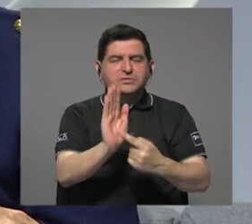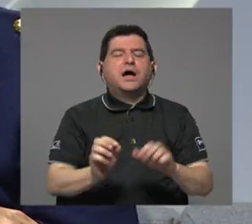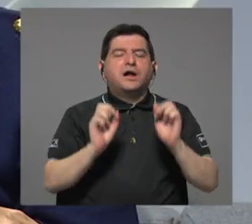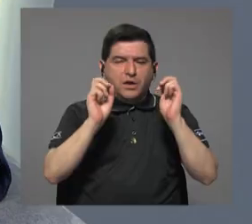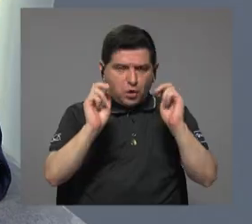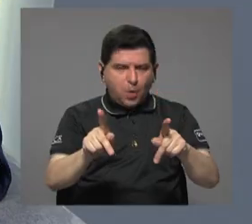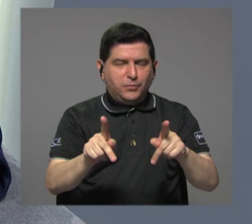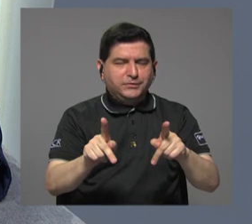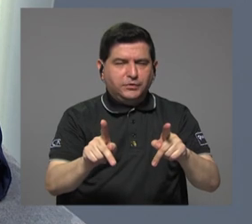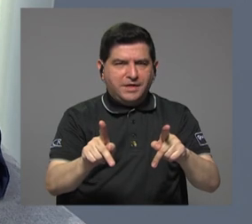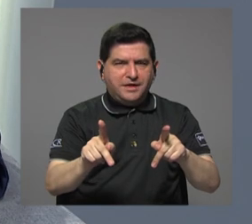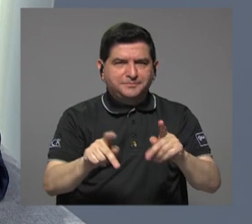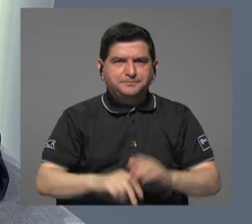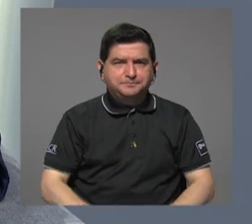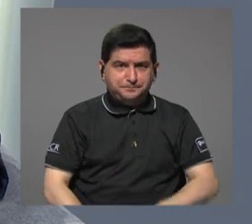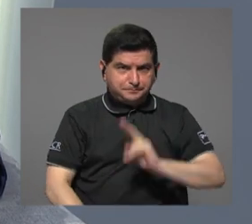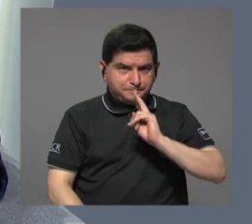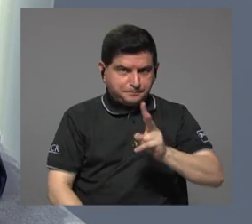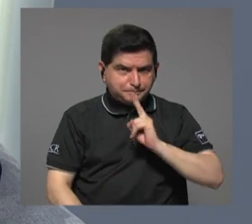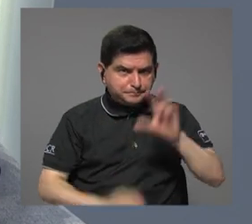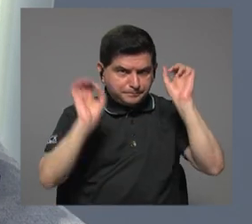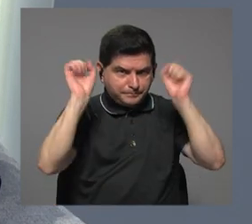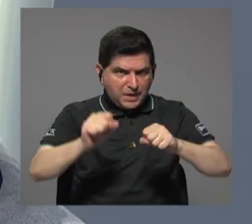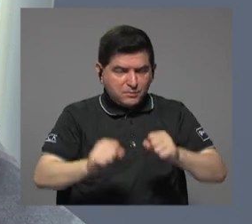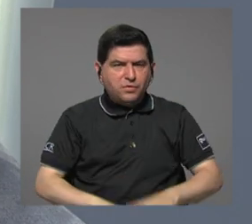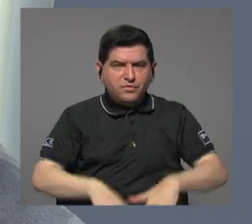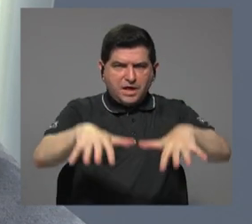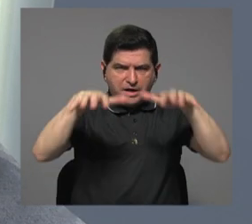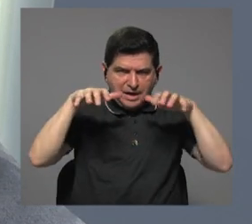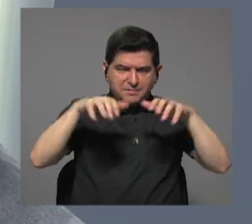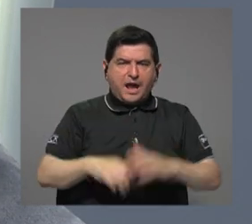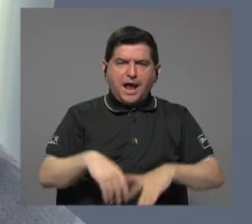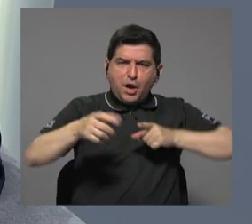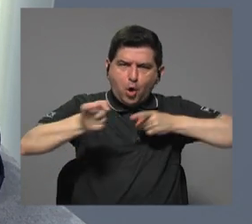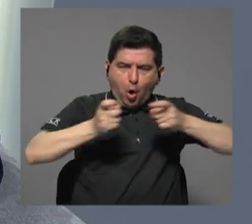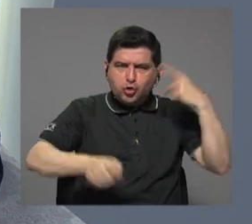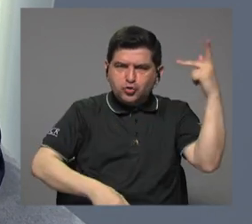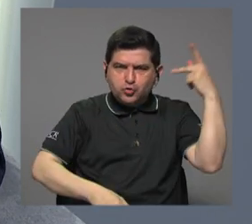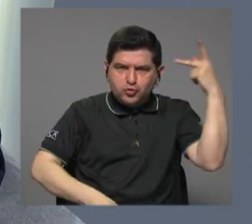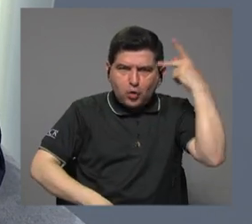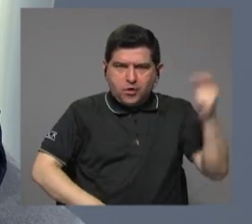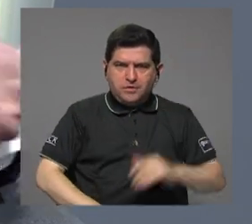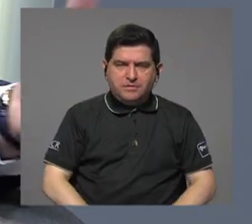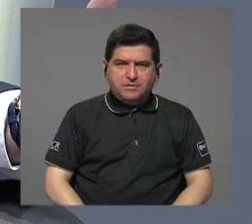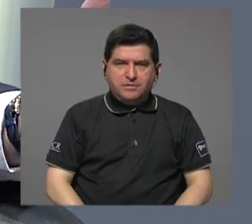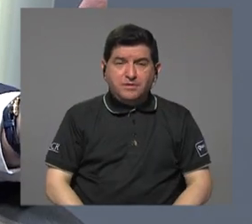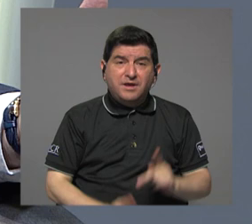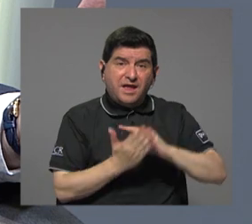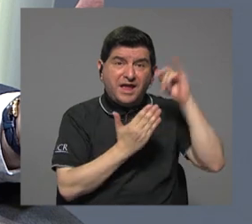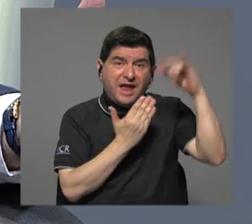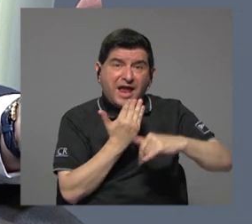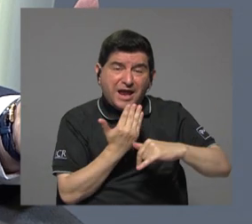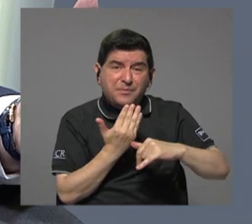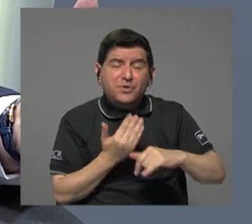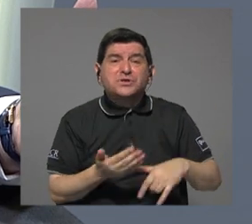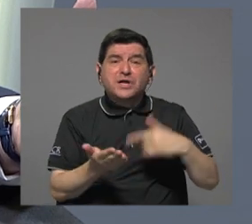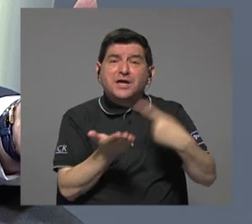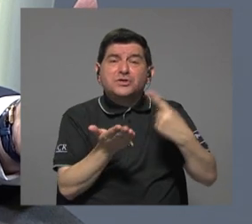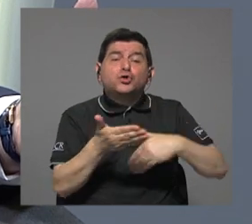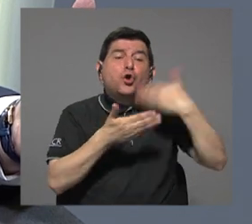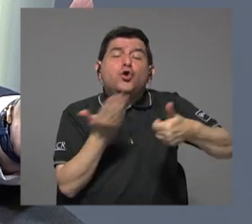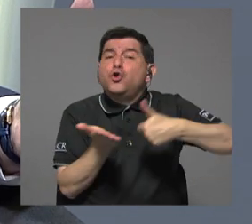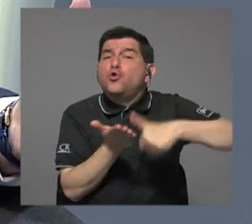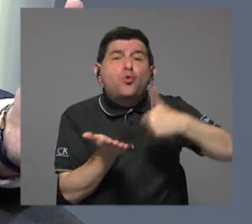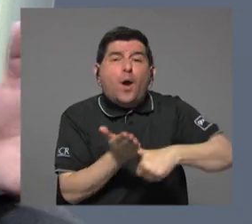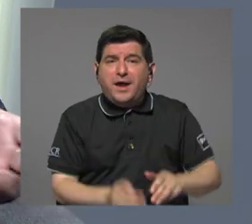posibilidad de que realmente podamos en el plenario ejercer el control político y este proyecto debía discutirse después de las elecciones